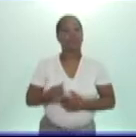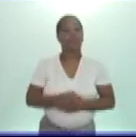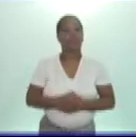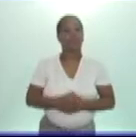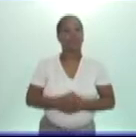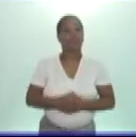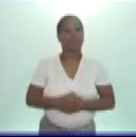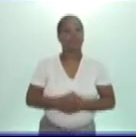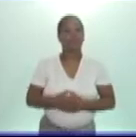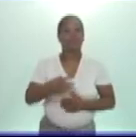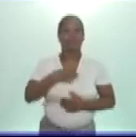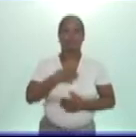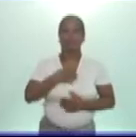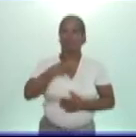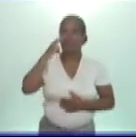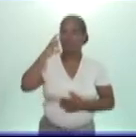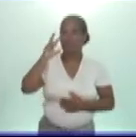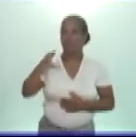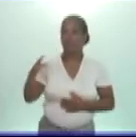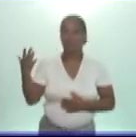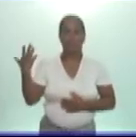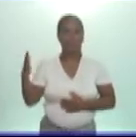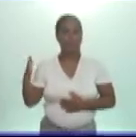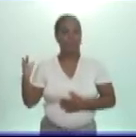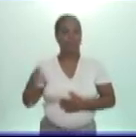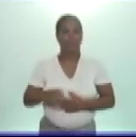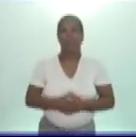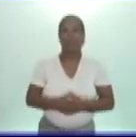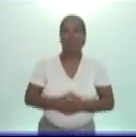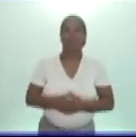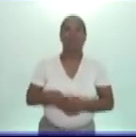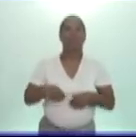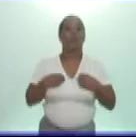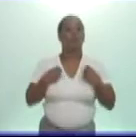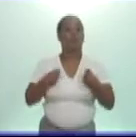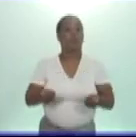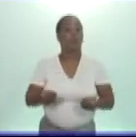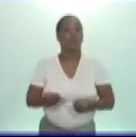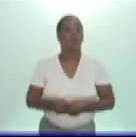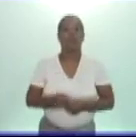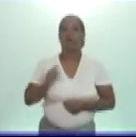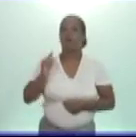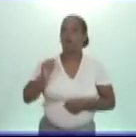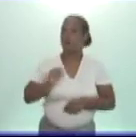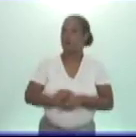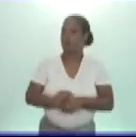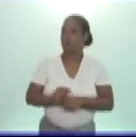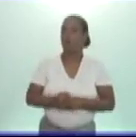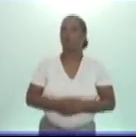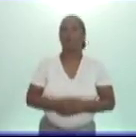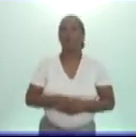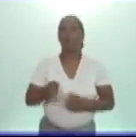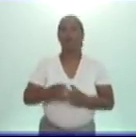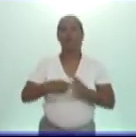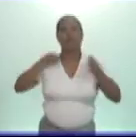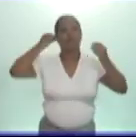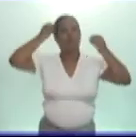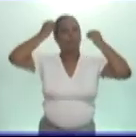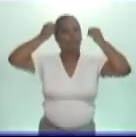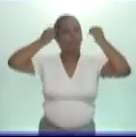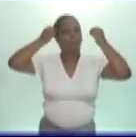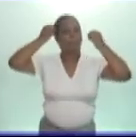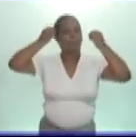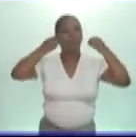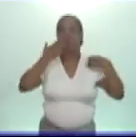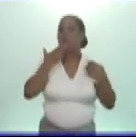tiene que ver con el platillo de la derecha. Yo les voy a dar un tiempo breve para que ustedes piensen en cómo